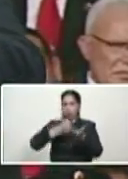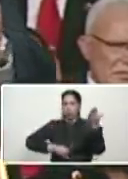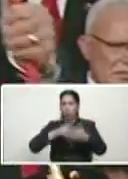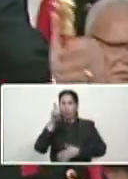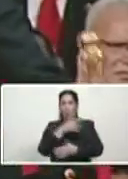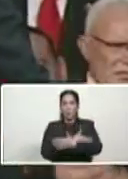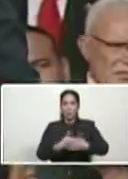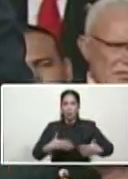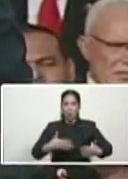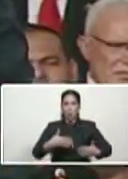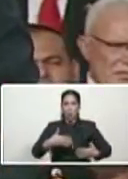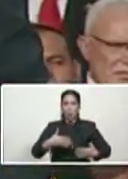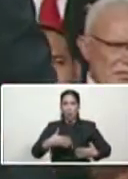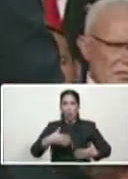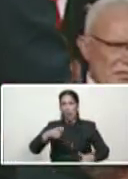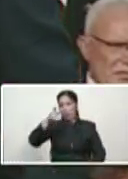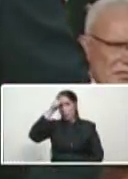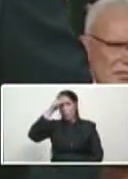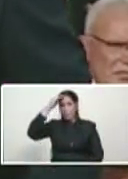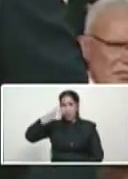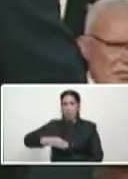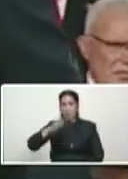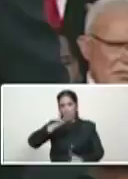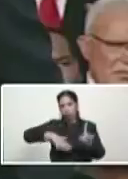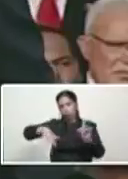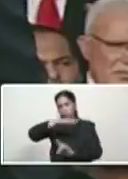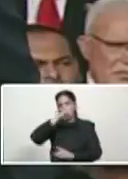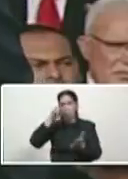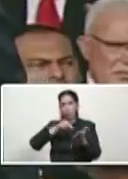en todo el territorio nacional.